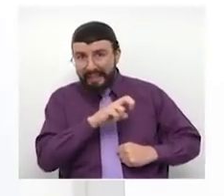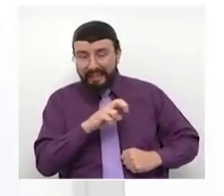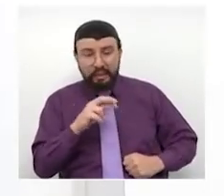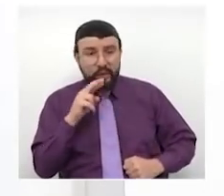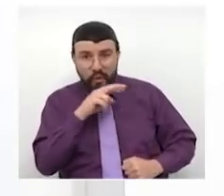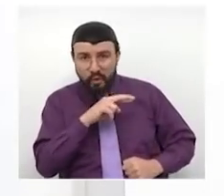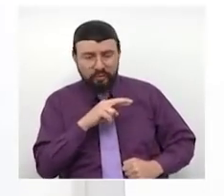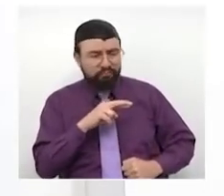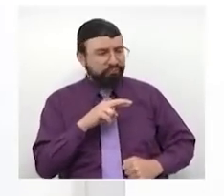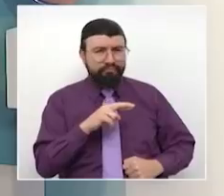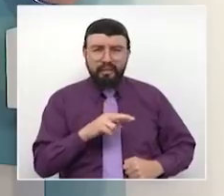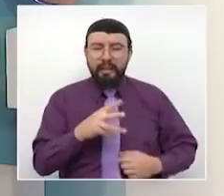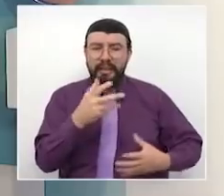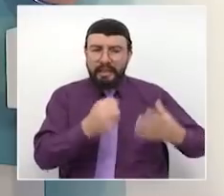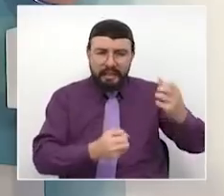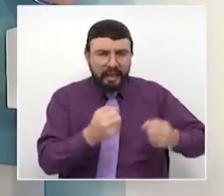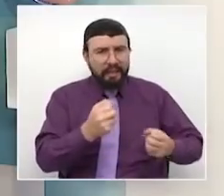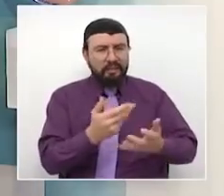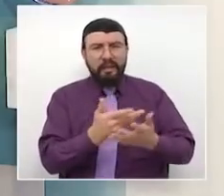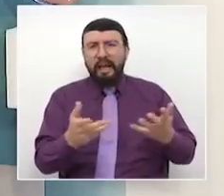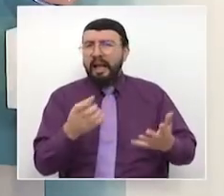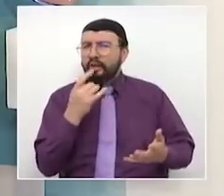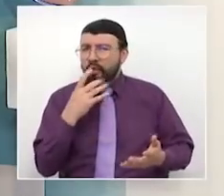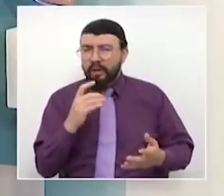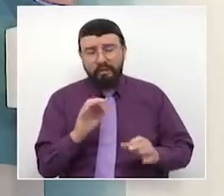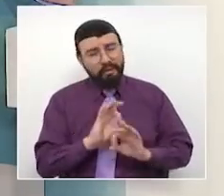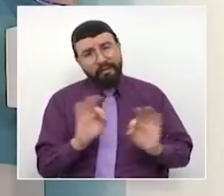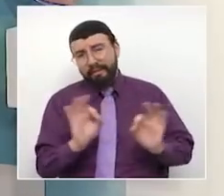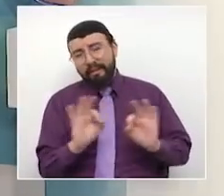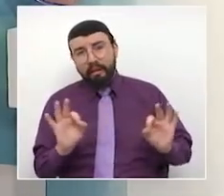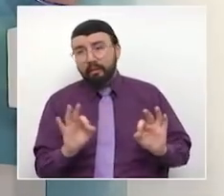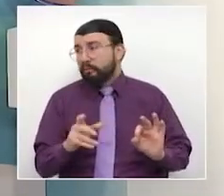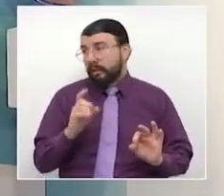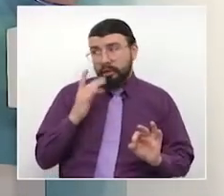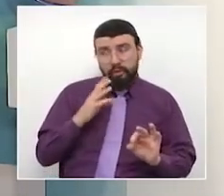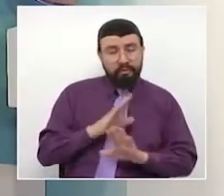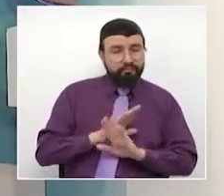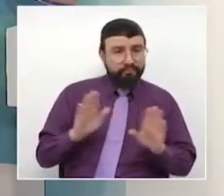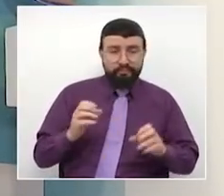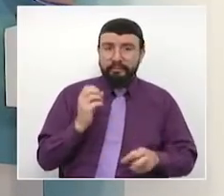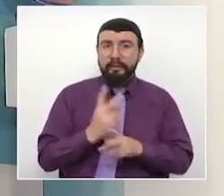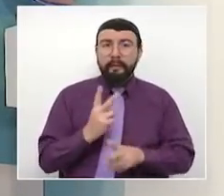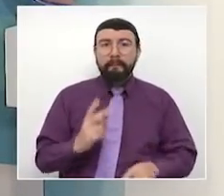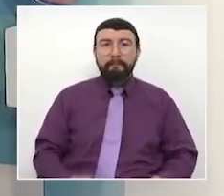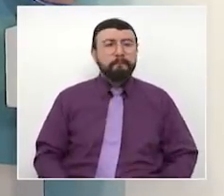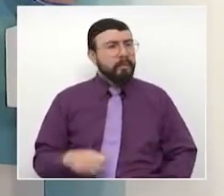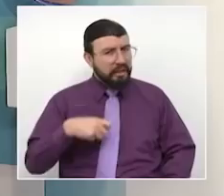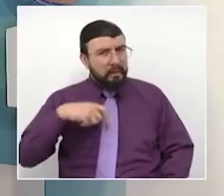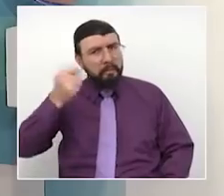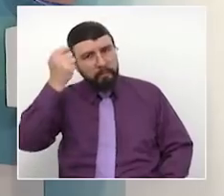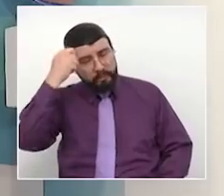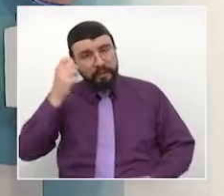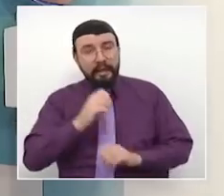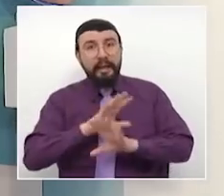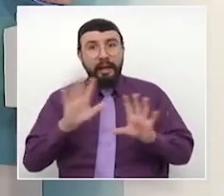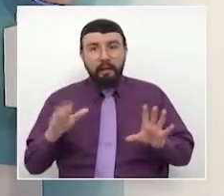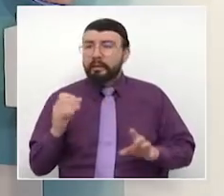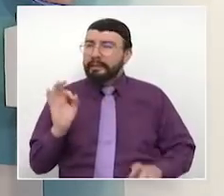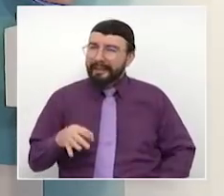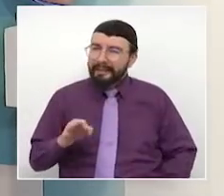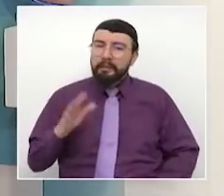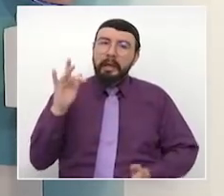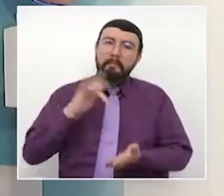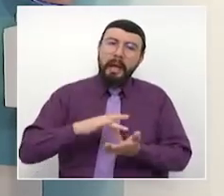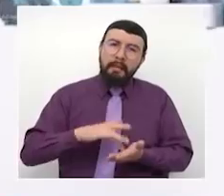ni lácteos. Y azúcares. Ni azúcares, claro, desde luego que el azúcar es altamente peligroso. Y eso lo tenemos claro en el proceso terapéutico siempre, y